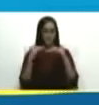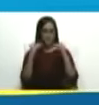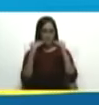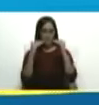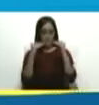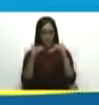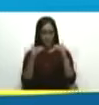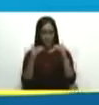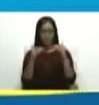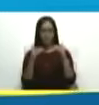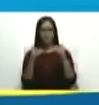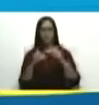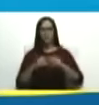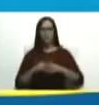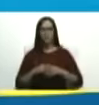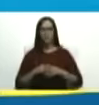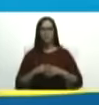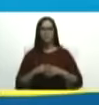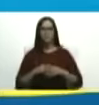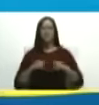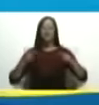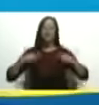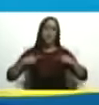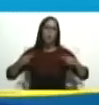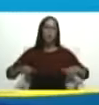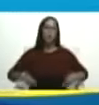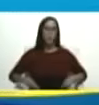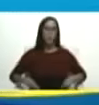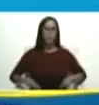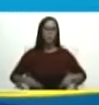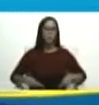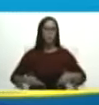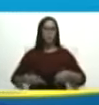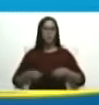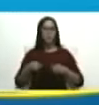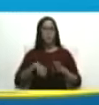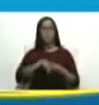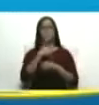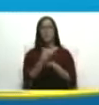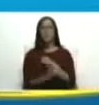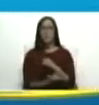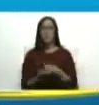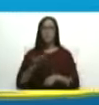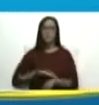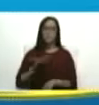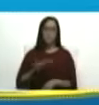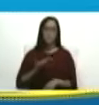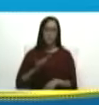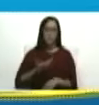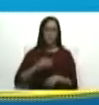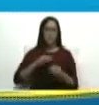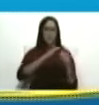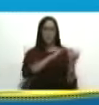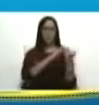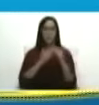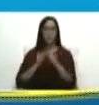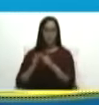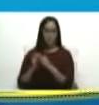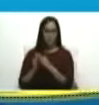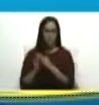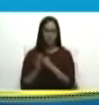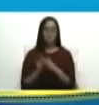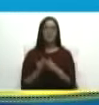de los recursos netos para proyectos priorizados de las comunidades que se